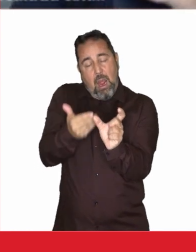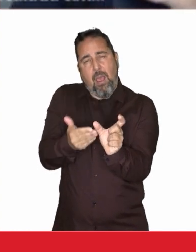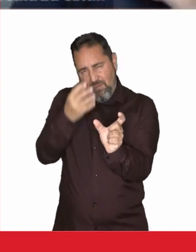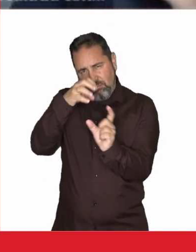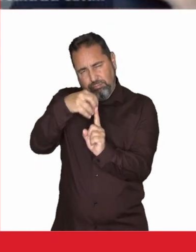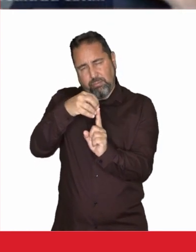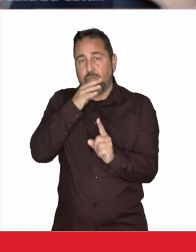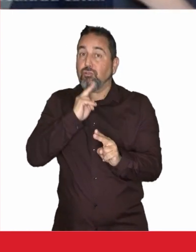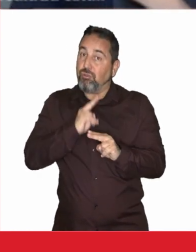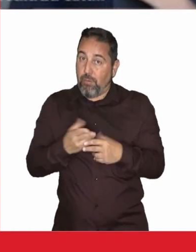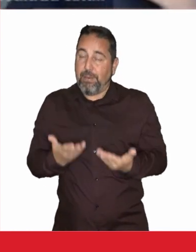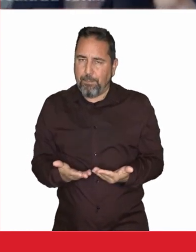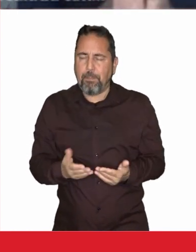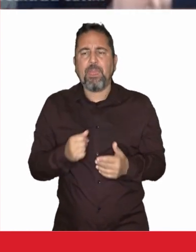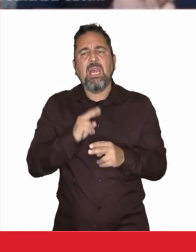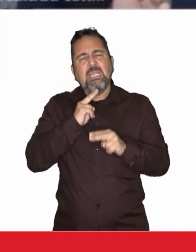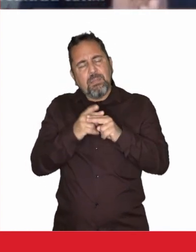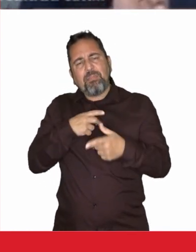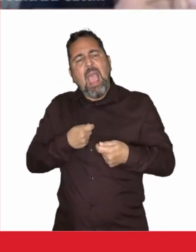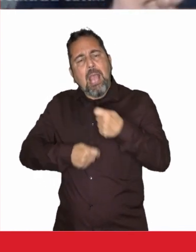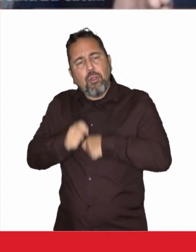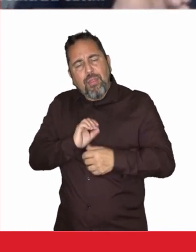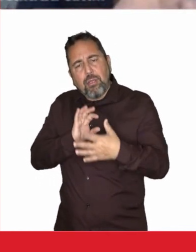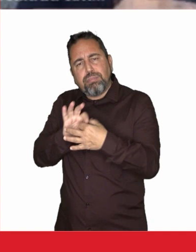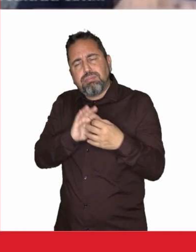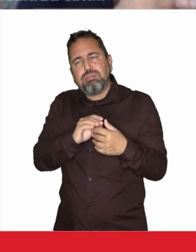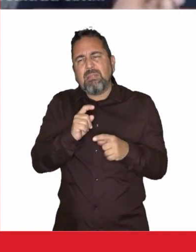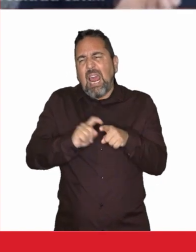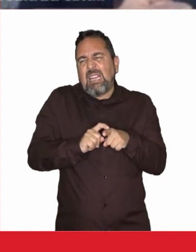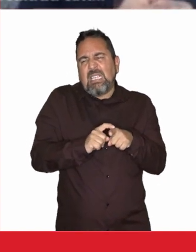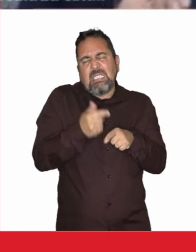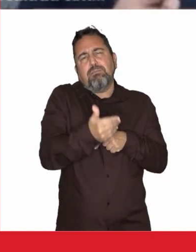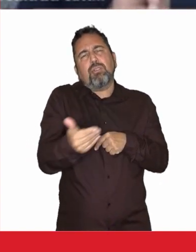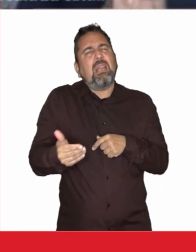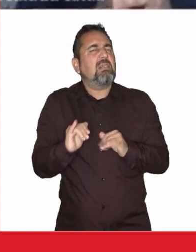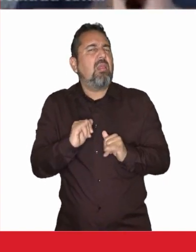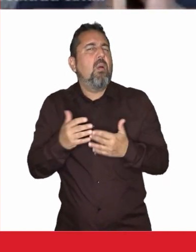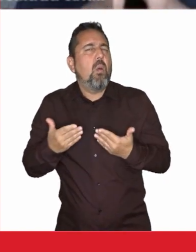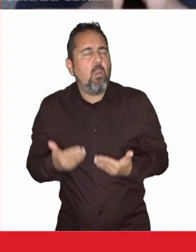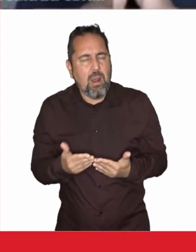¿de acuerdo? ¿Qué características principales tienen estas asociaciones?